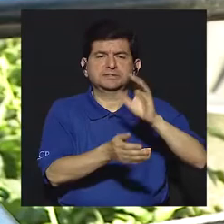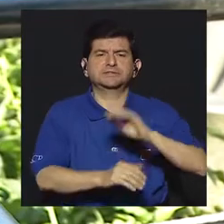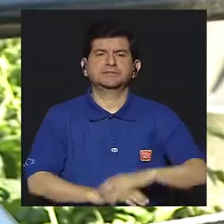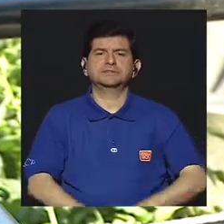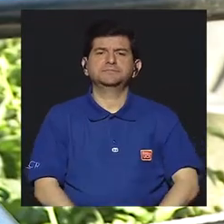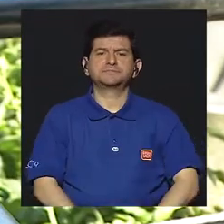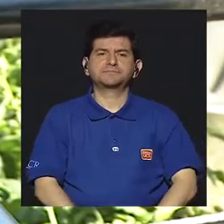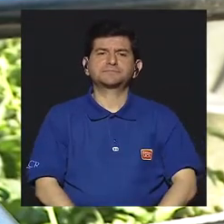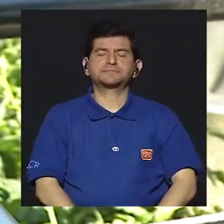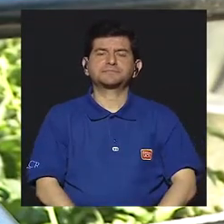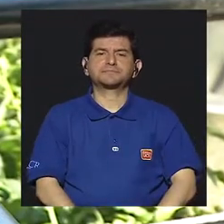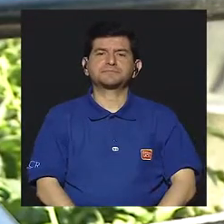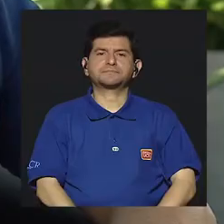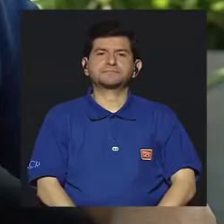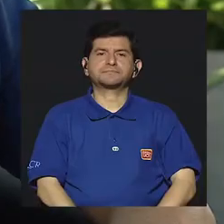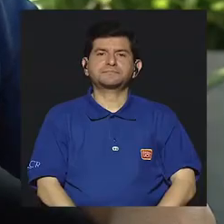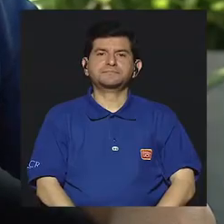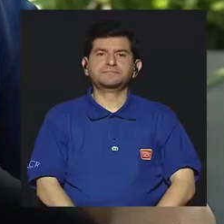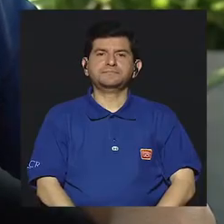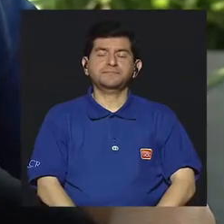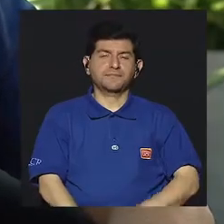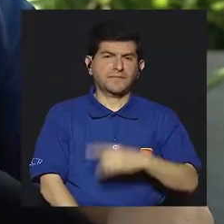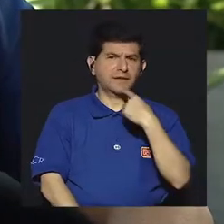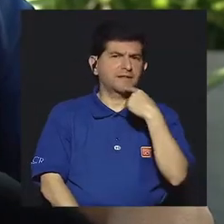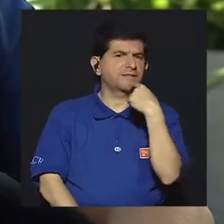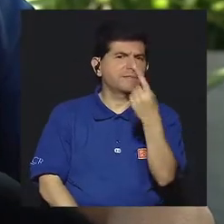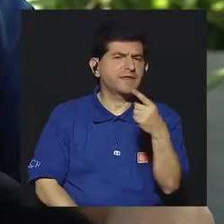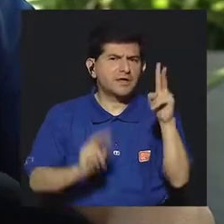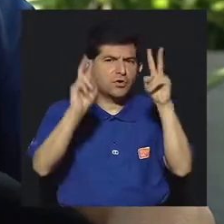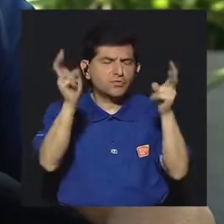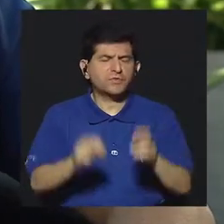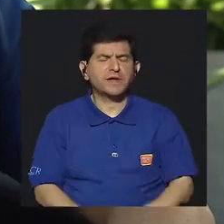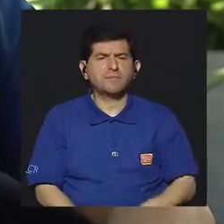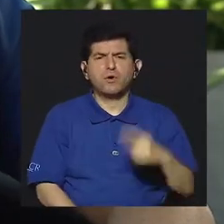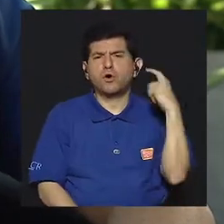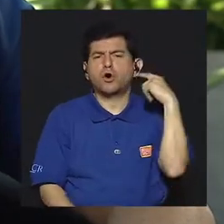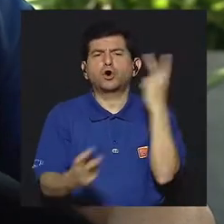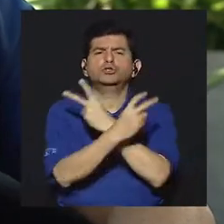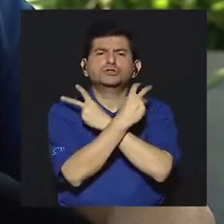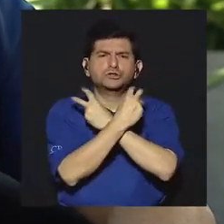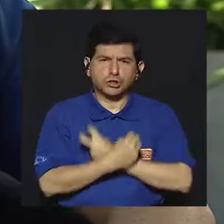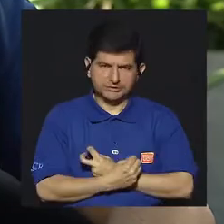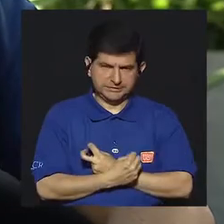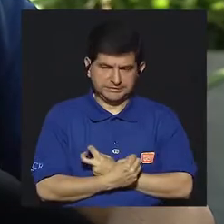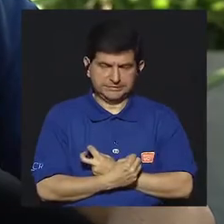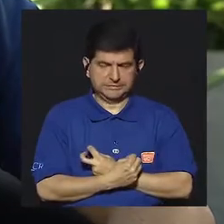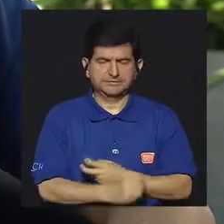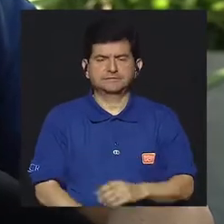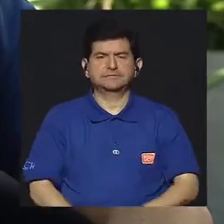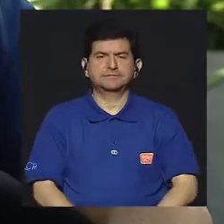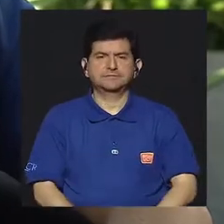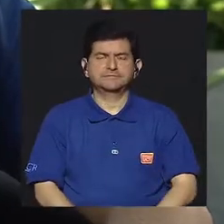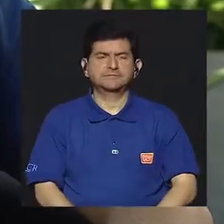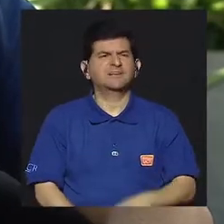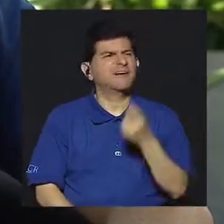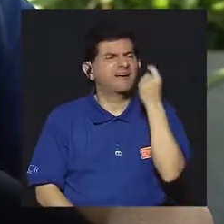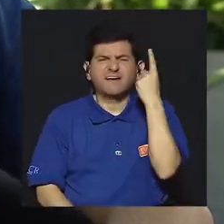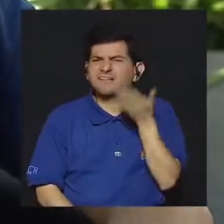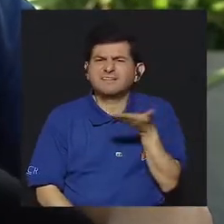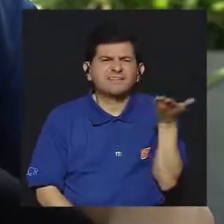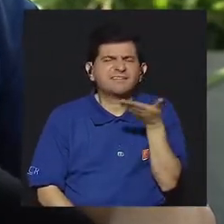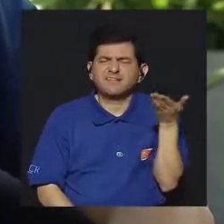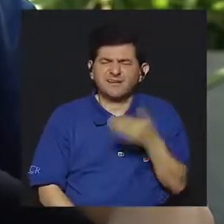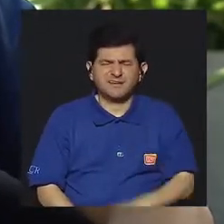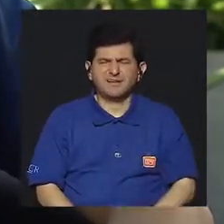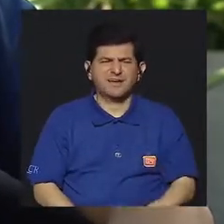¿verdad? Dayana, y bueno, usted mencionó el tema de ototoxicidad. Correcto. ¿Qué podríamos entender